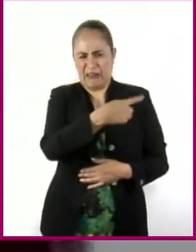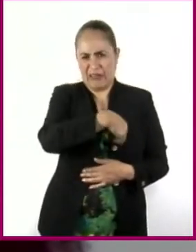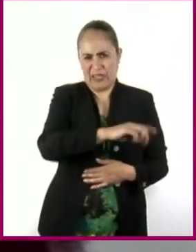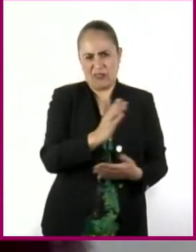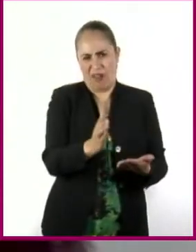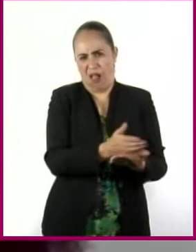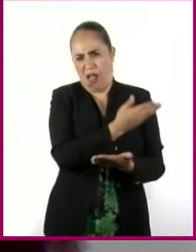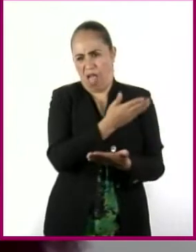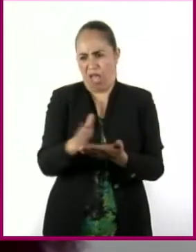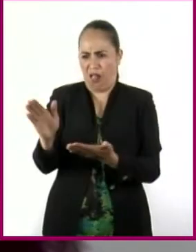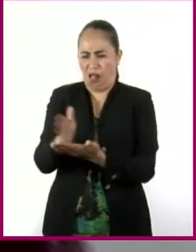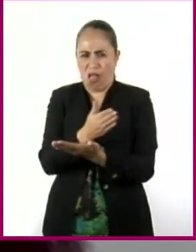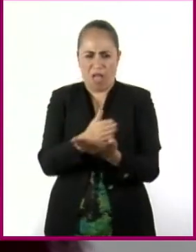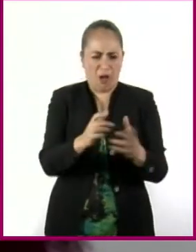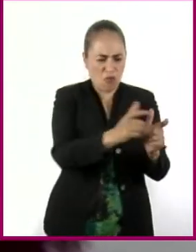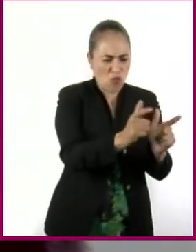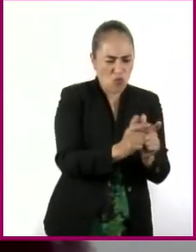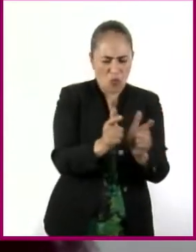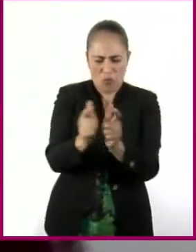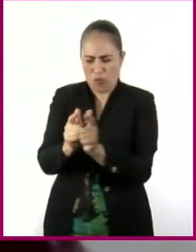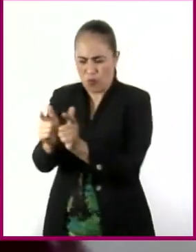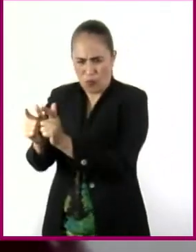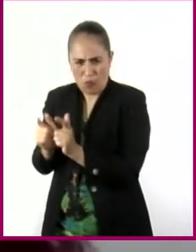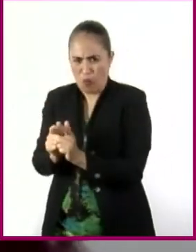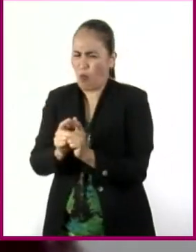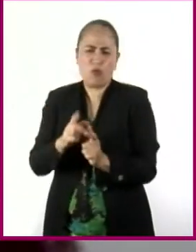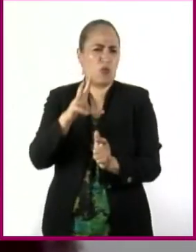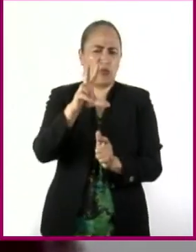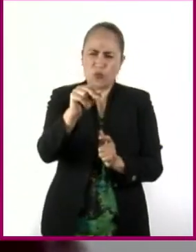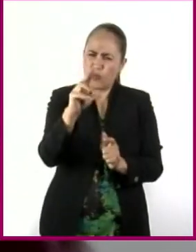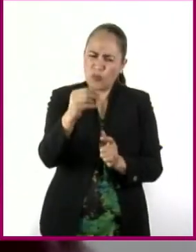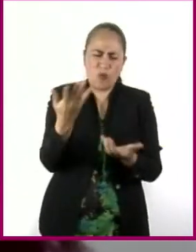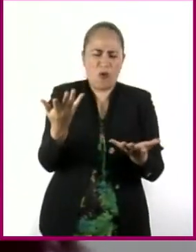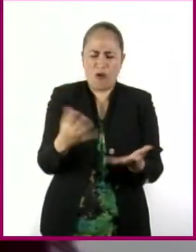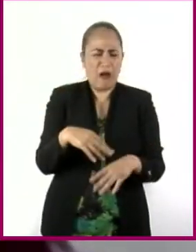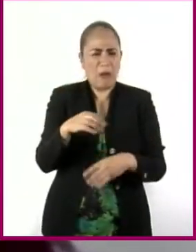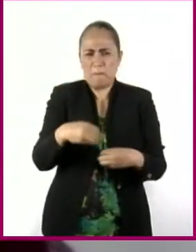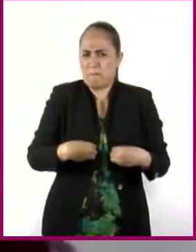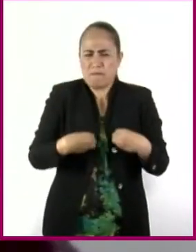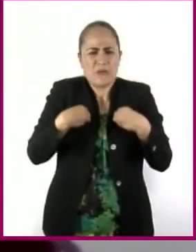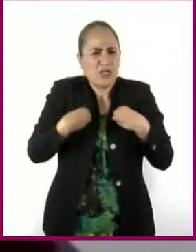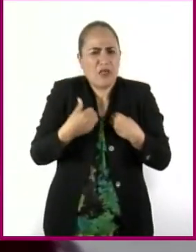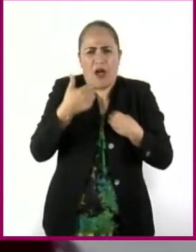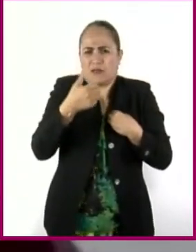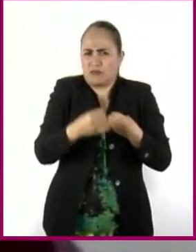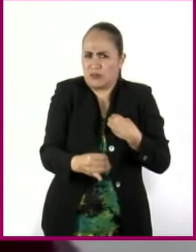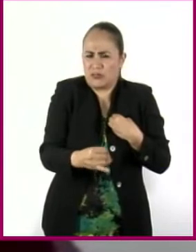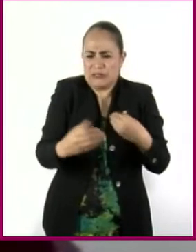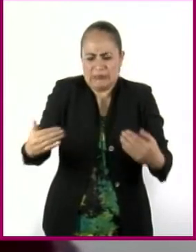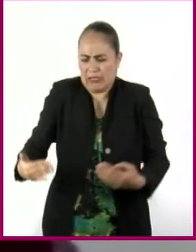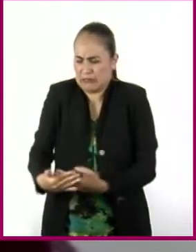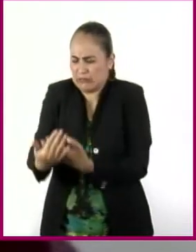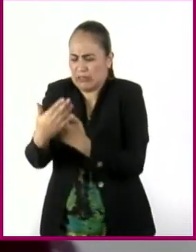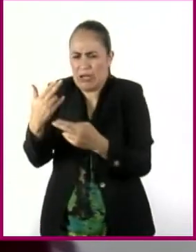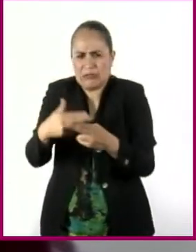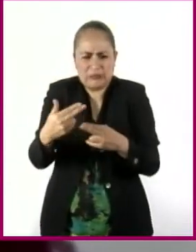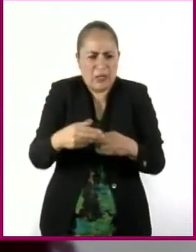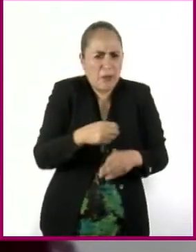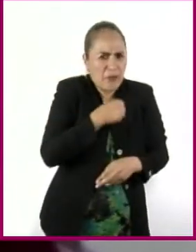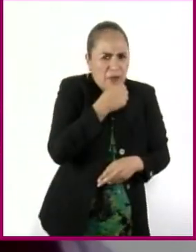segmentada, sino que tiene y responde a un curso de vida importante. Y en esa lógica justamente